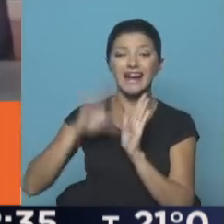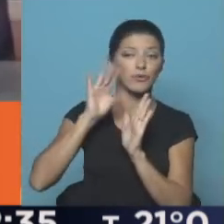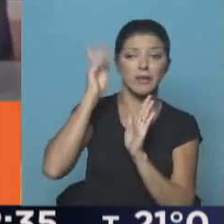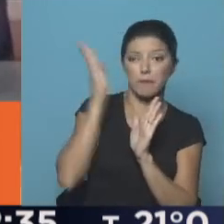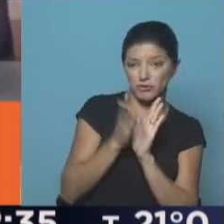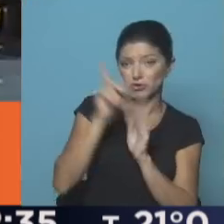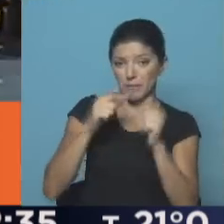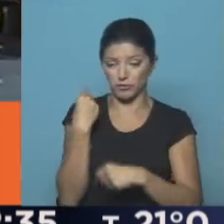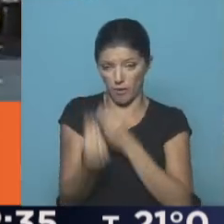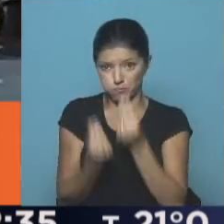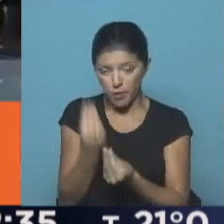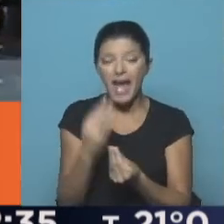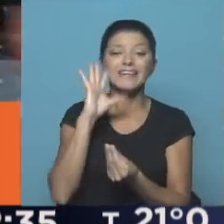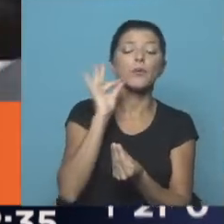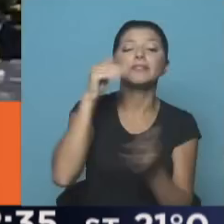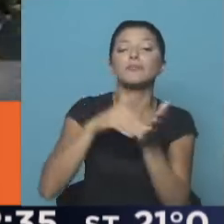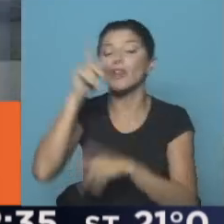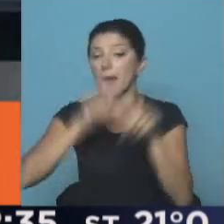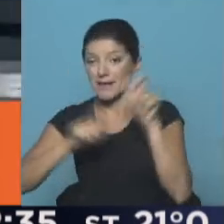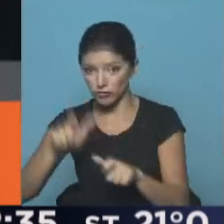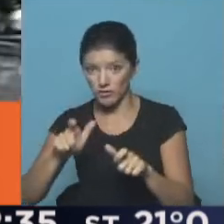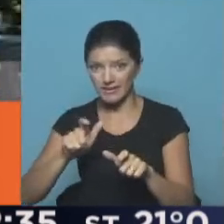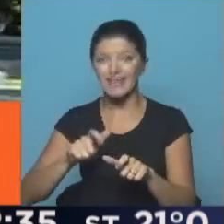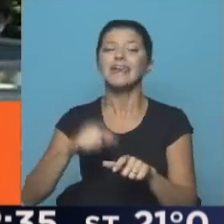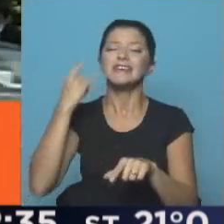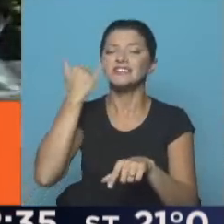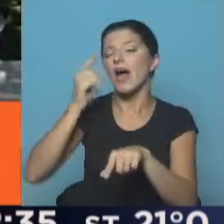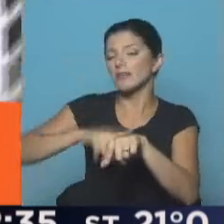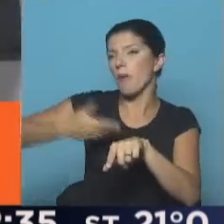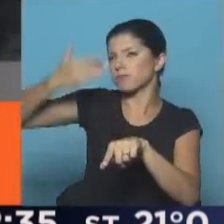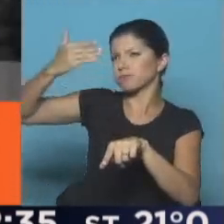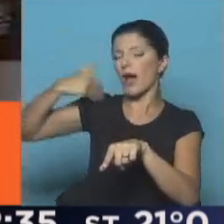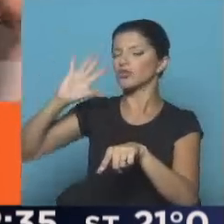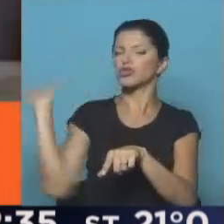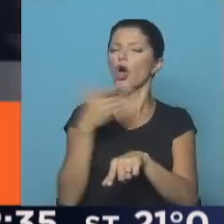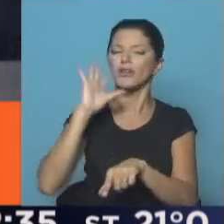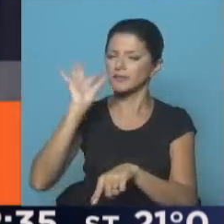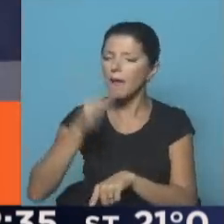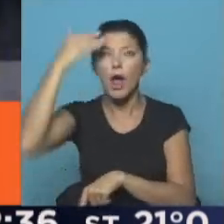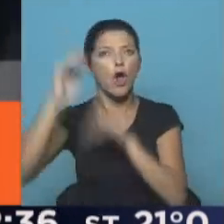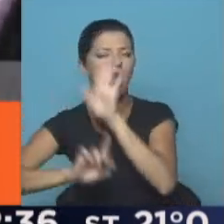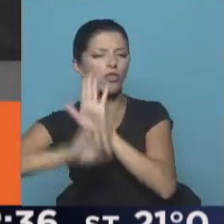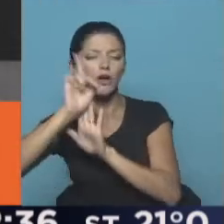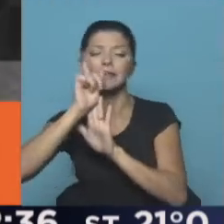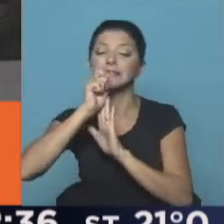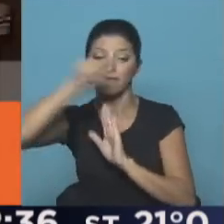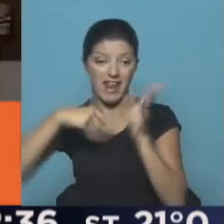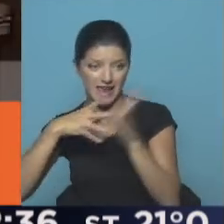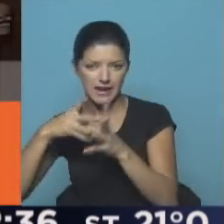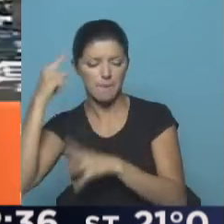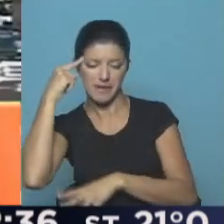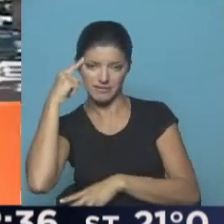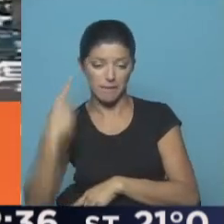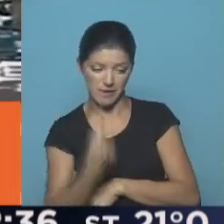población surcoreana de 50 millones de habitantes y desde hace tiempo se sabe que la estrategia del norte en caso de guerra sería